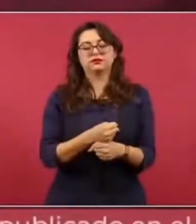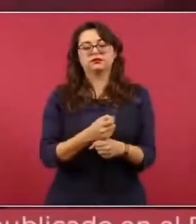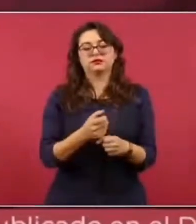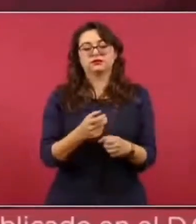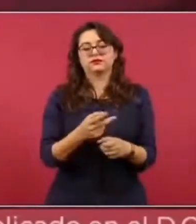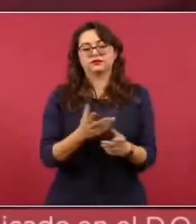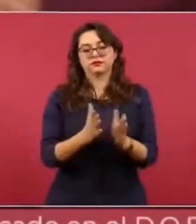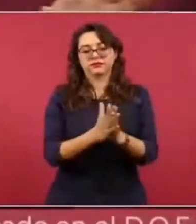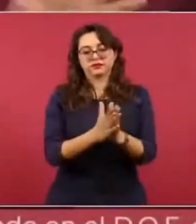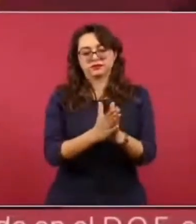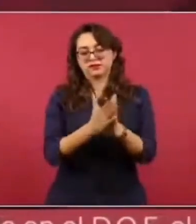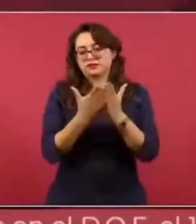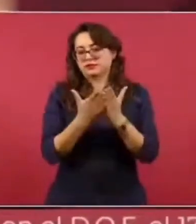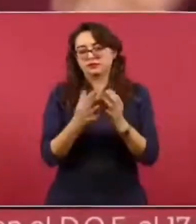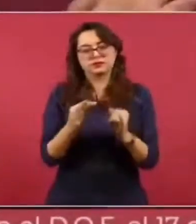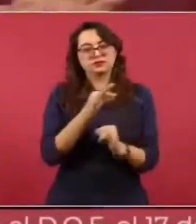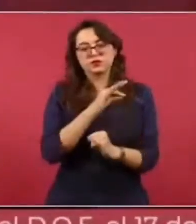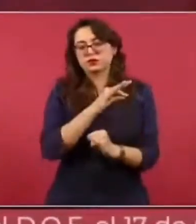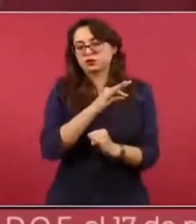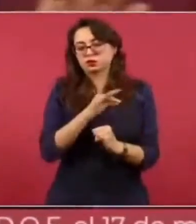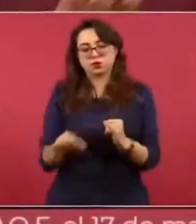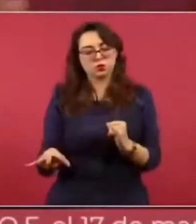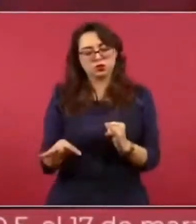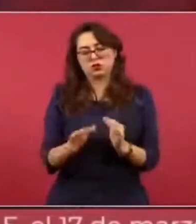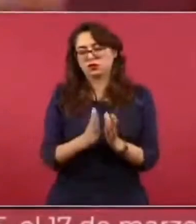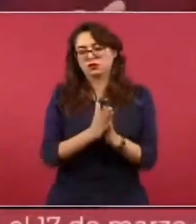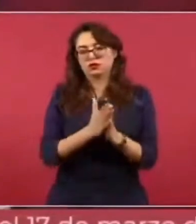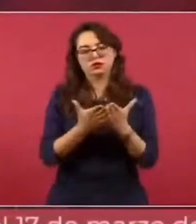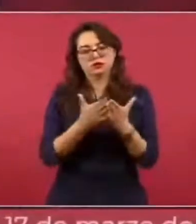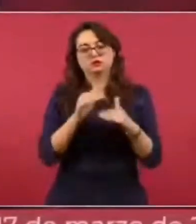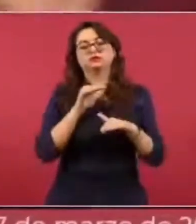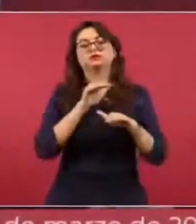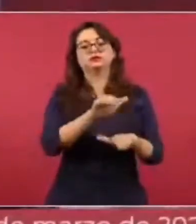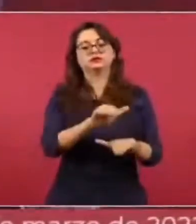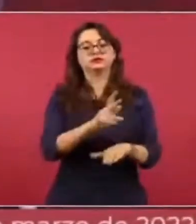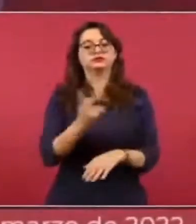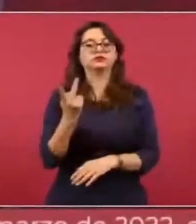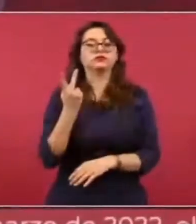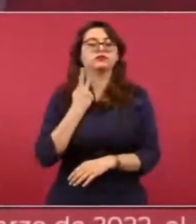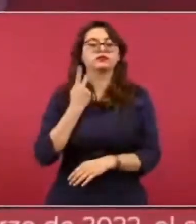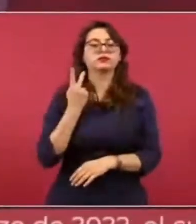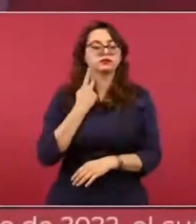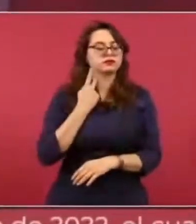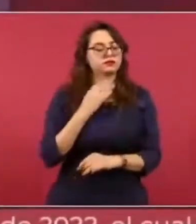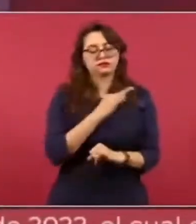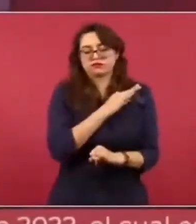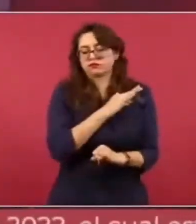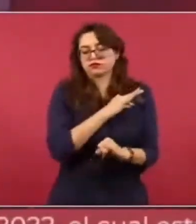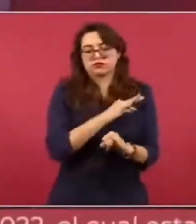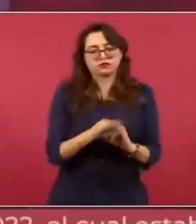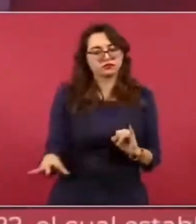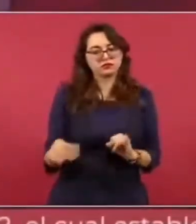siguiente libro, que ya va a ser el último, ya no voy a escribir más sobre política, además porque me voy a jubilar,